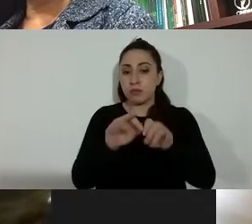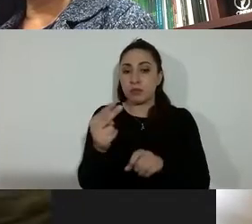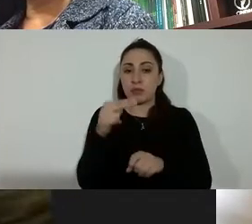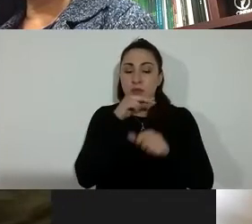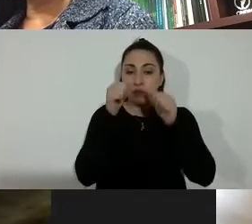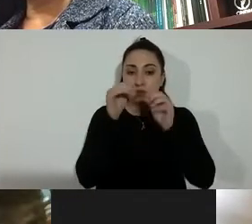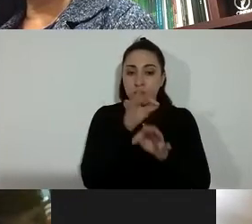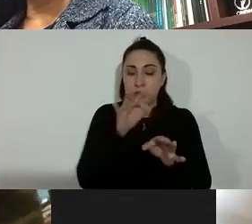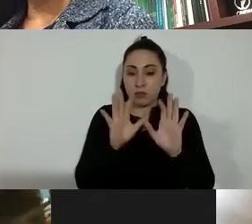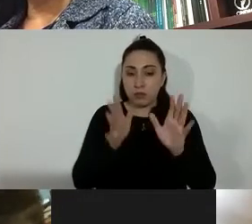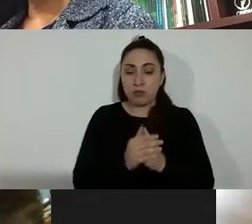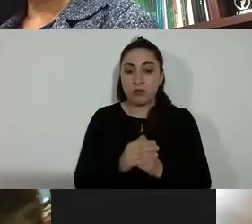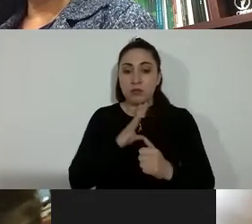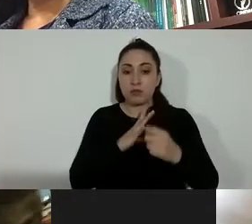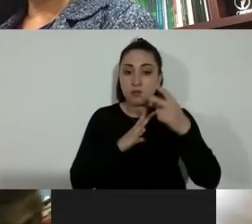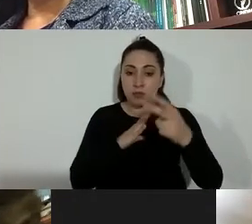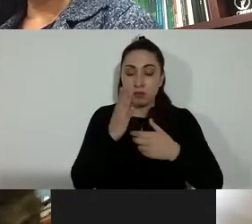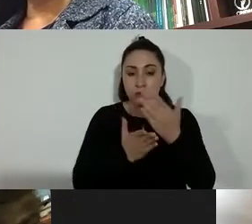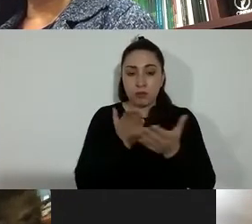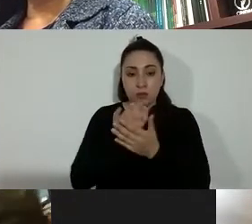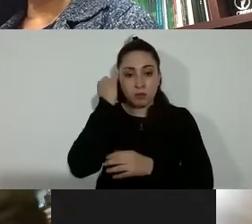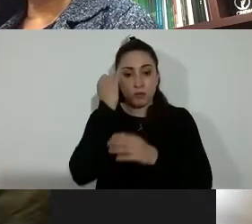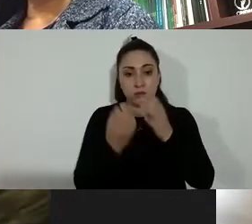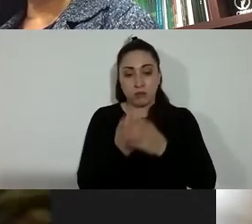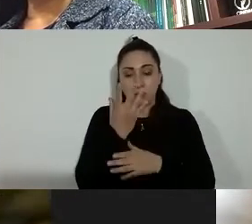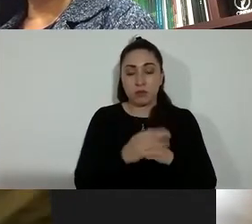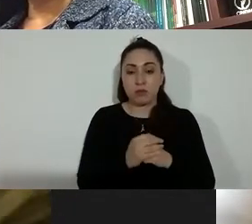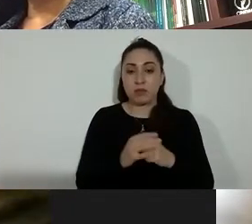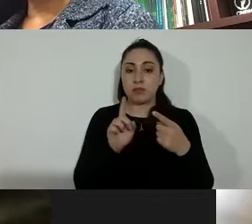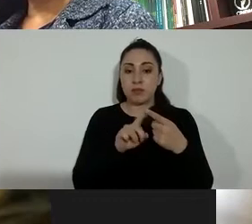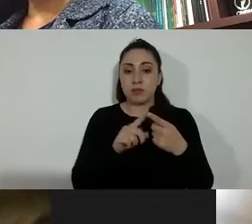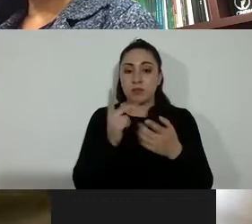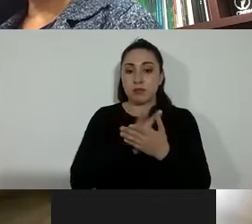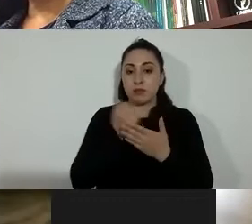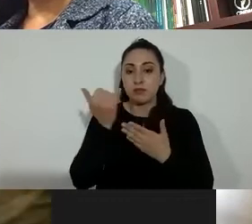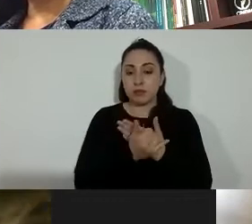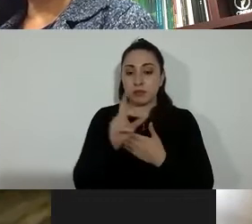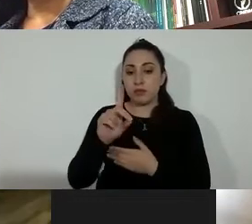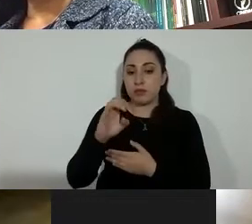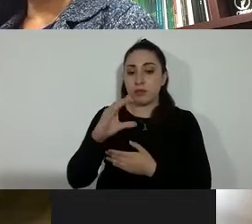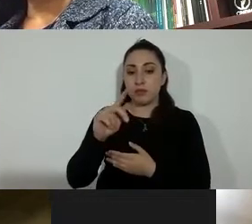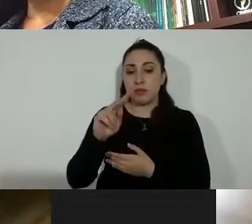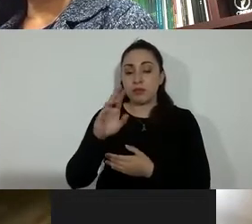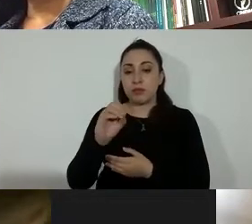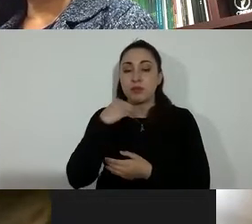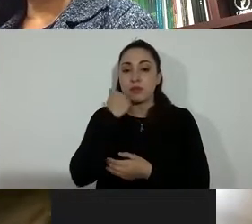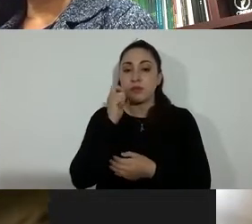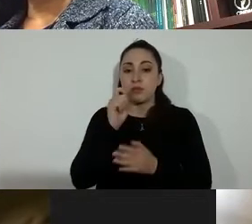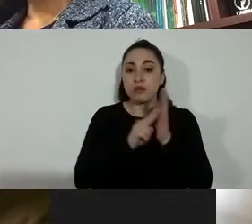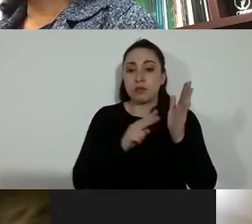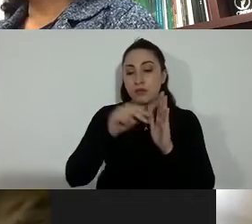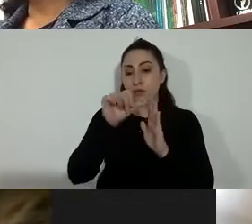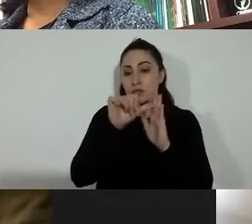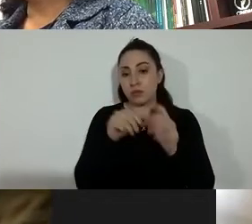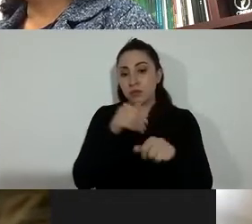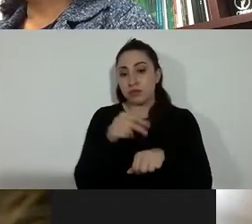Asimismo, se recibieron 2 iniciativas. La primera, con proyecto de decreto por el que se modifica el artículo 8 y